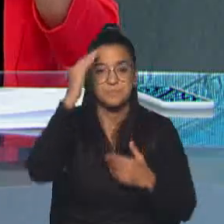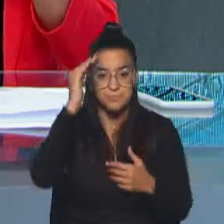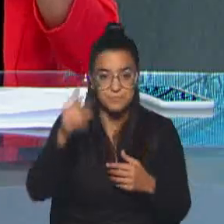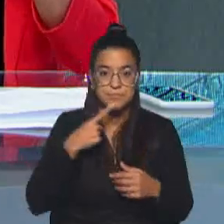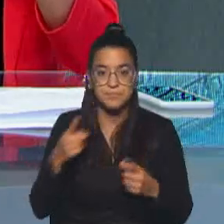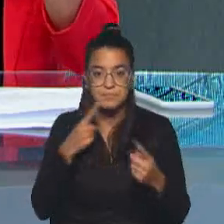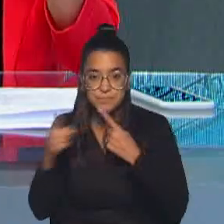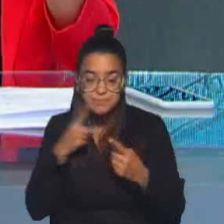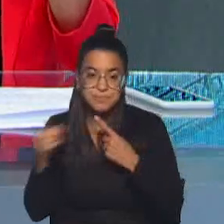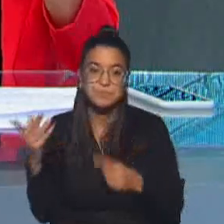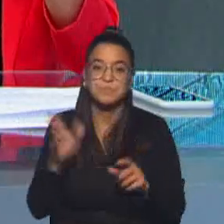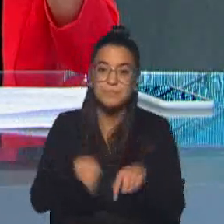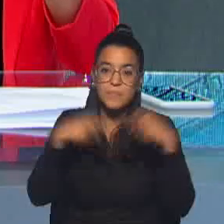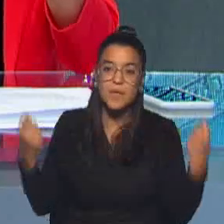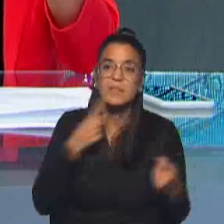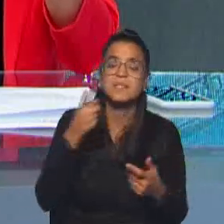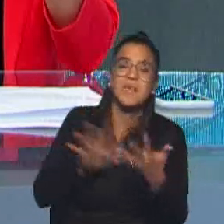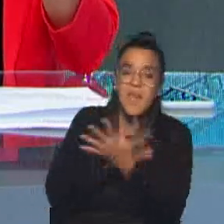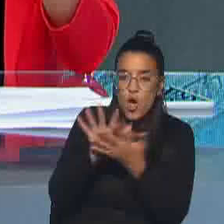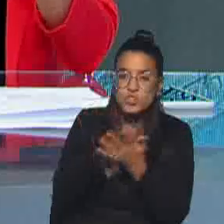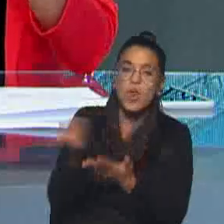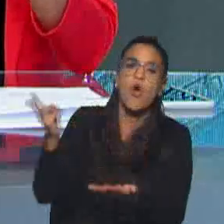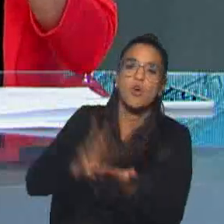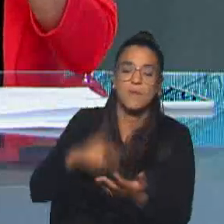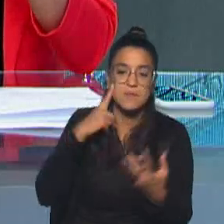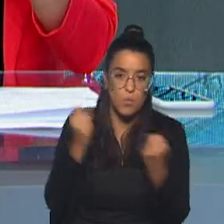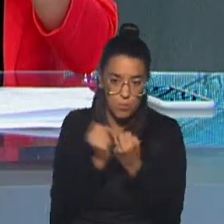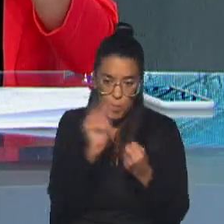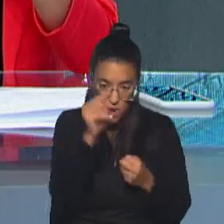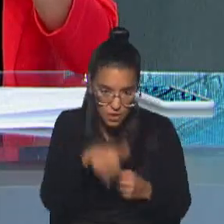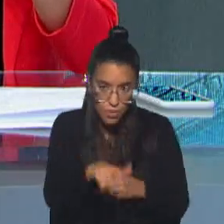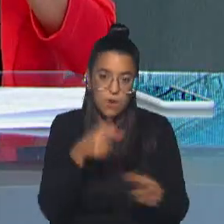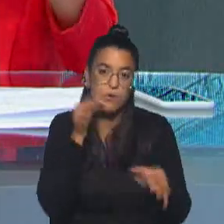dio una entrevista a un diario y habló de renegociar el acuerdo, la posibilidad? Pero lo seguimos en un ratito.